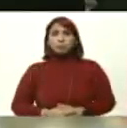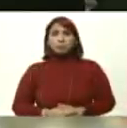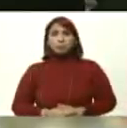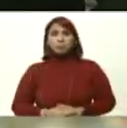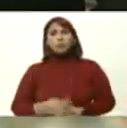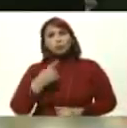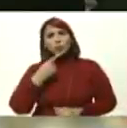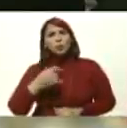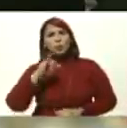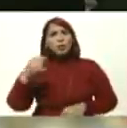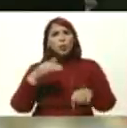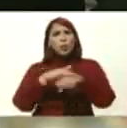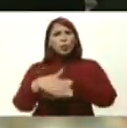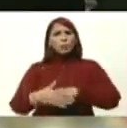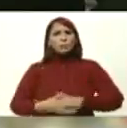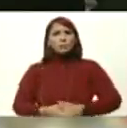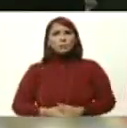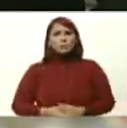dije a Jorge Rodríguez,